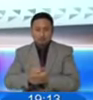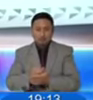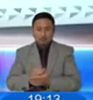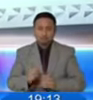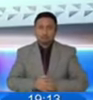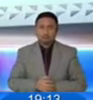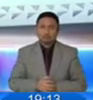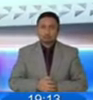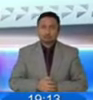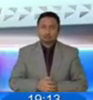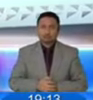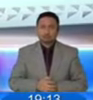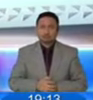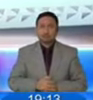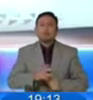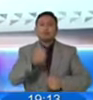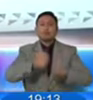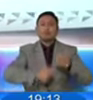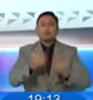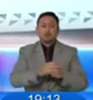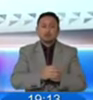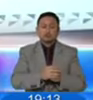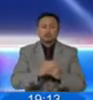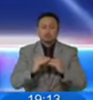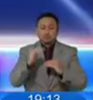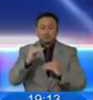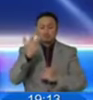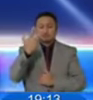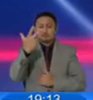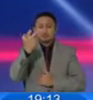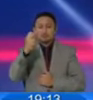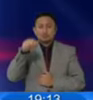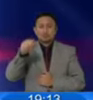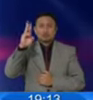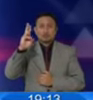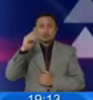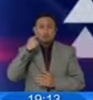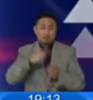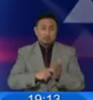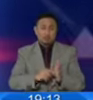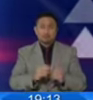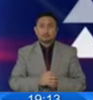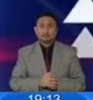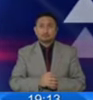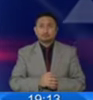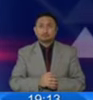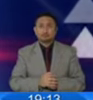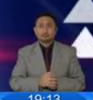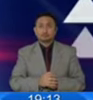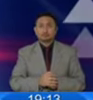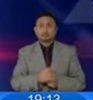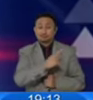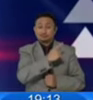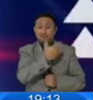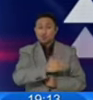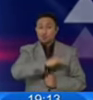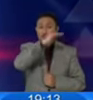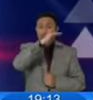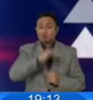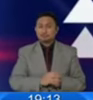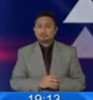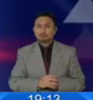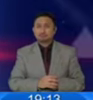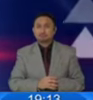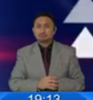económicos. Mayo registra un incremento del 13,6%, sin tomar en cuenta la contribución solidaria, con un valor